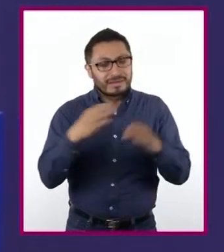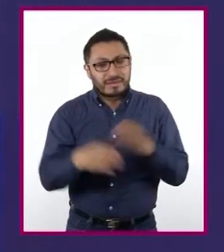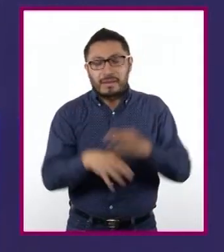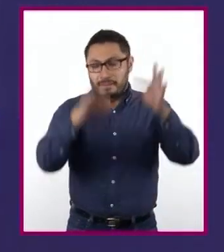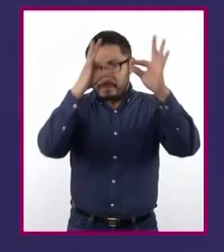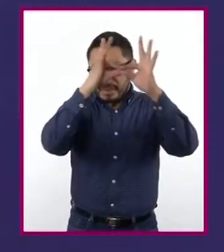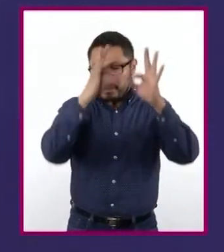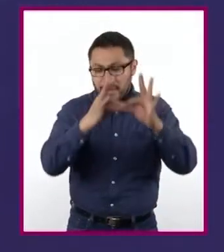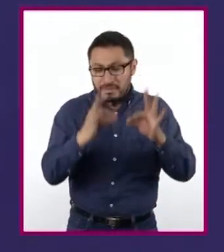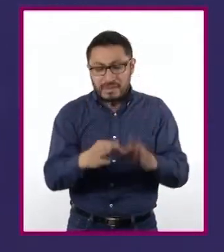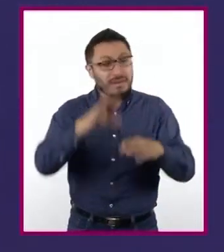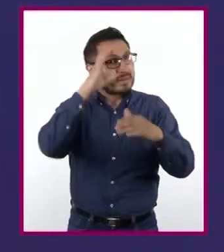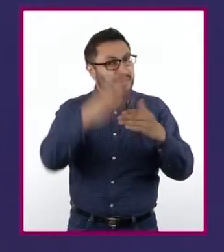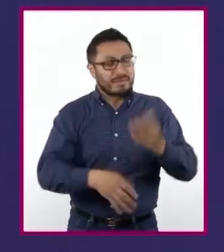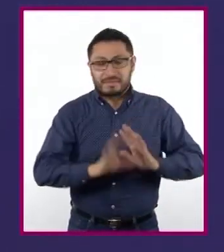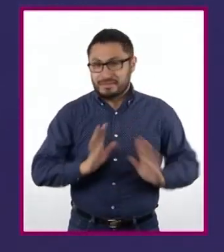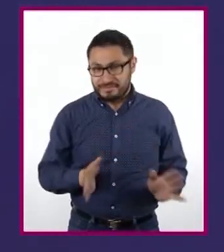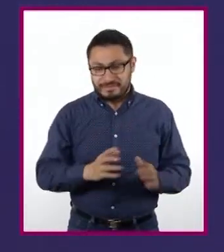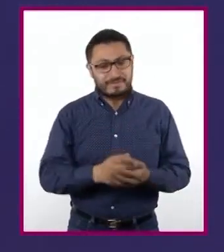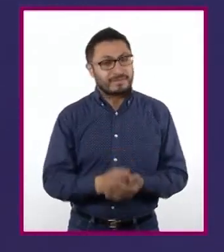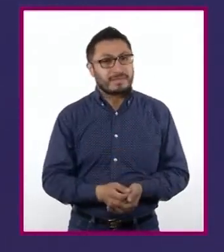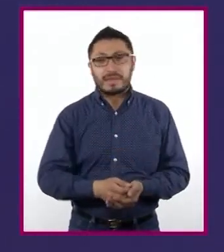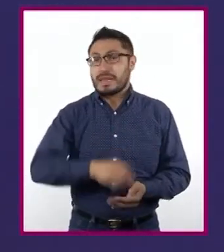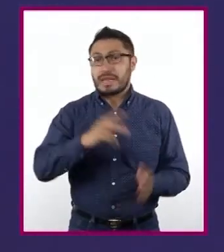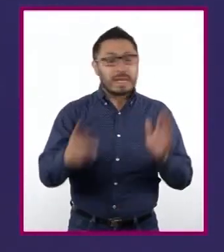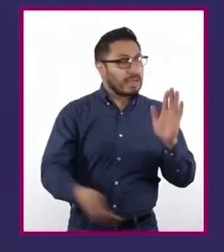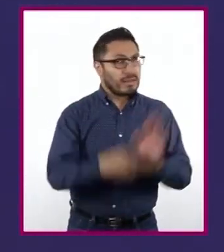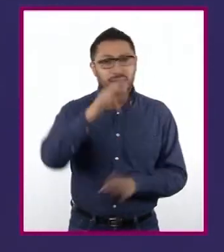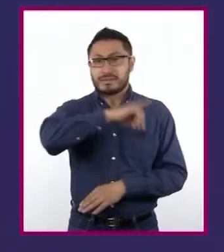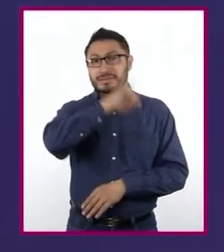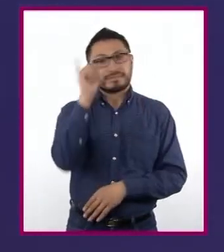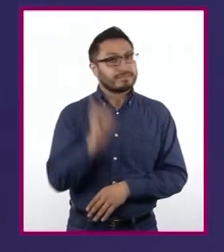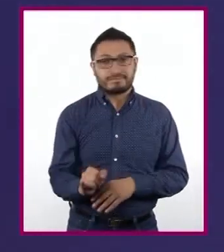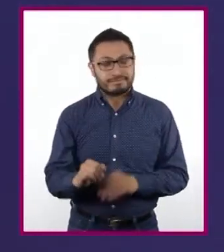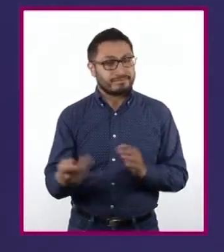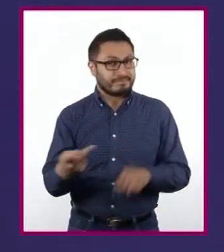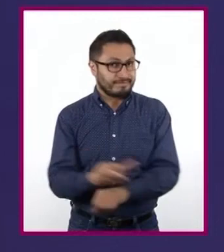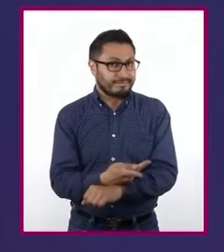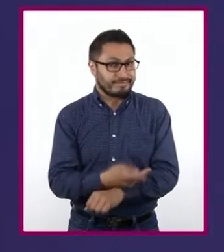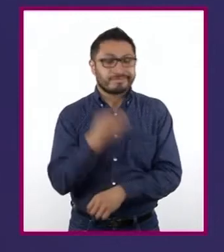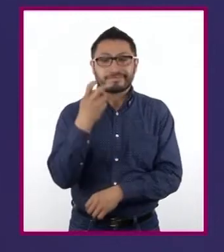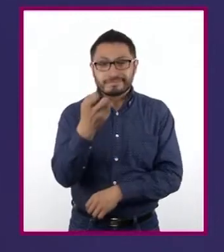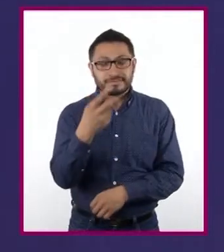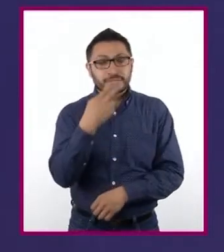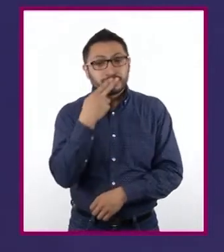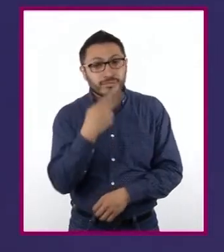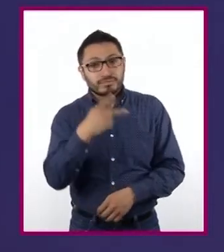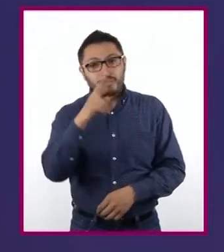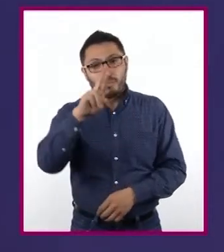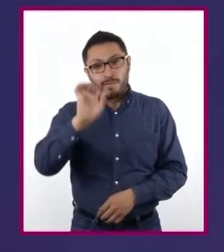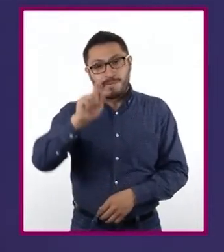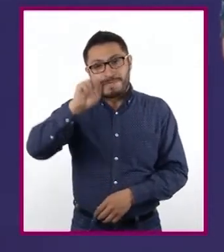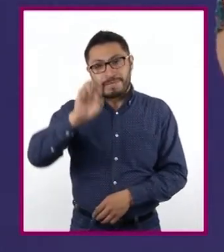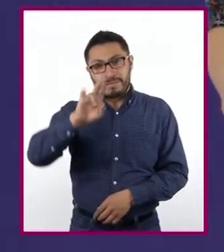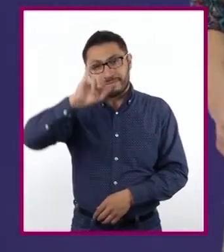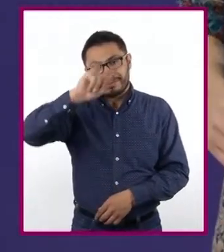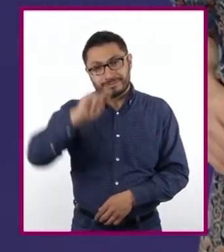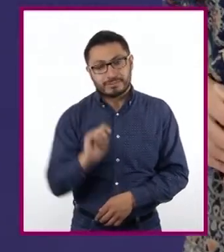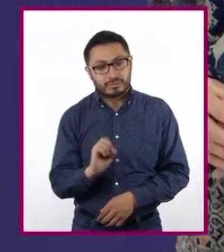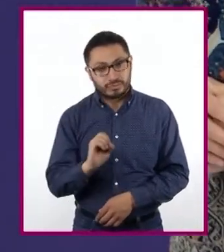puntuales, ya terminadas, y que no volverán a repetirse. Por eso, empleamos el pretérito perfecto